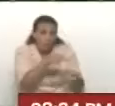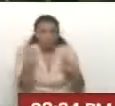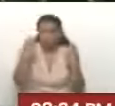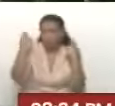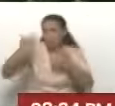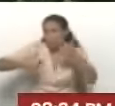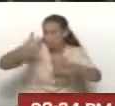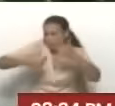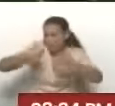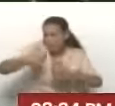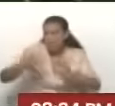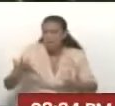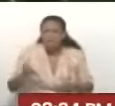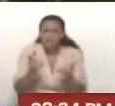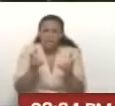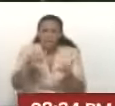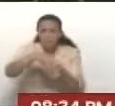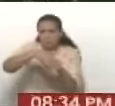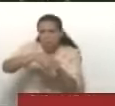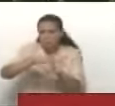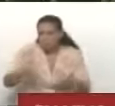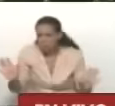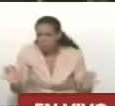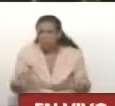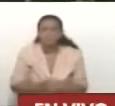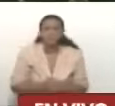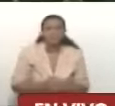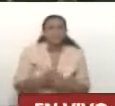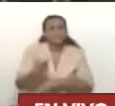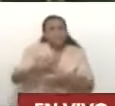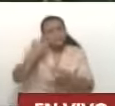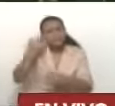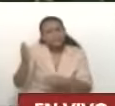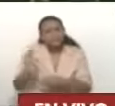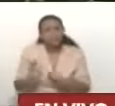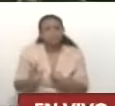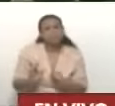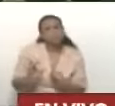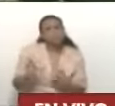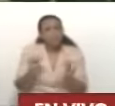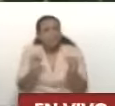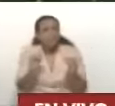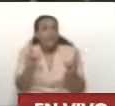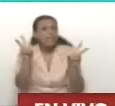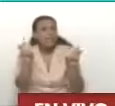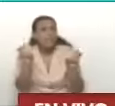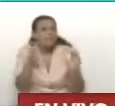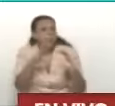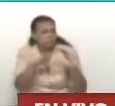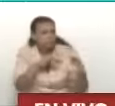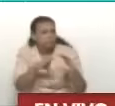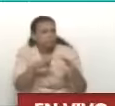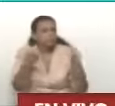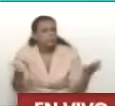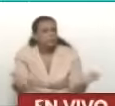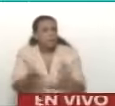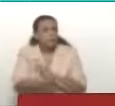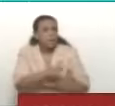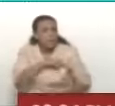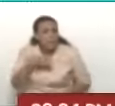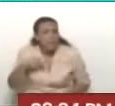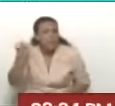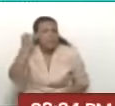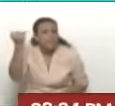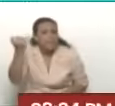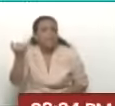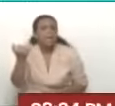campaña para el tema de la gobernación, hablamos el tema de lo que nosotros